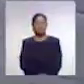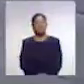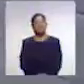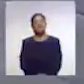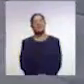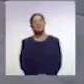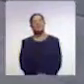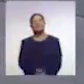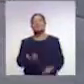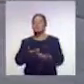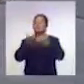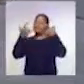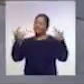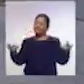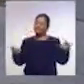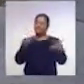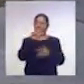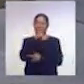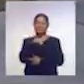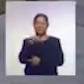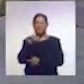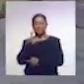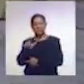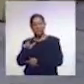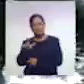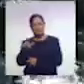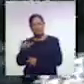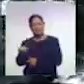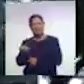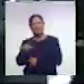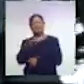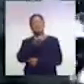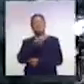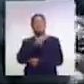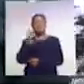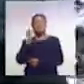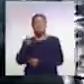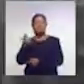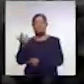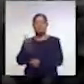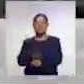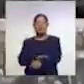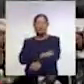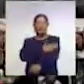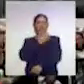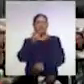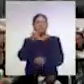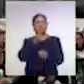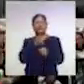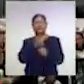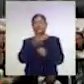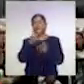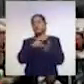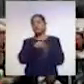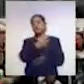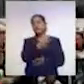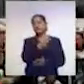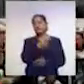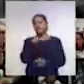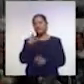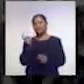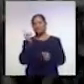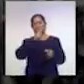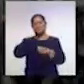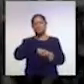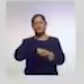La historia que ha escrito Analí Zárate Bravo en el fútbol tlaxcalteca está llena de satisfacciones. La primera fue en el 2013 cuando formó parte